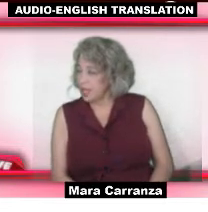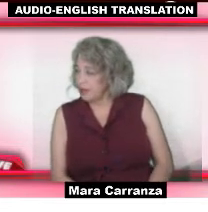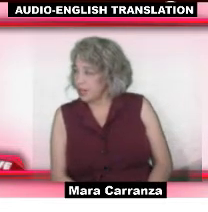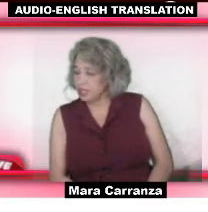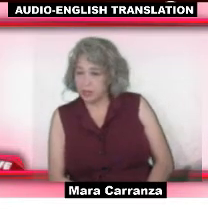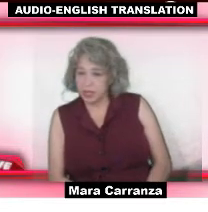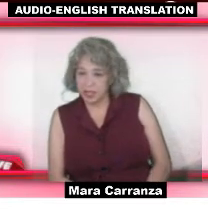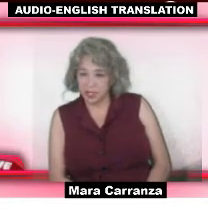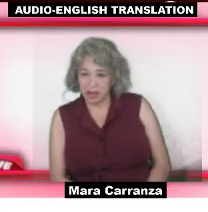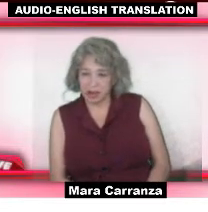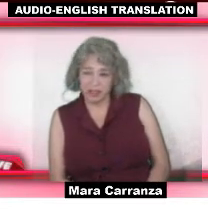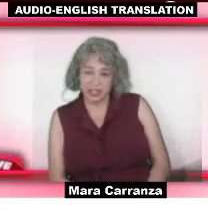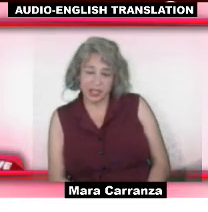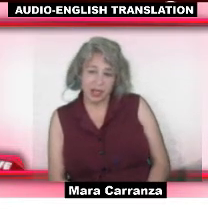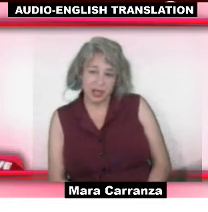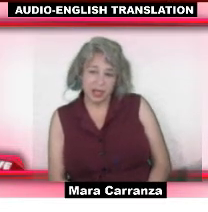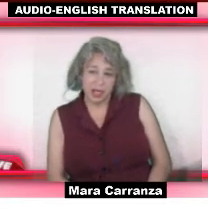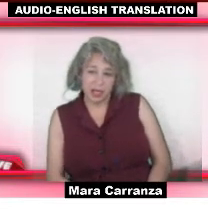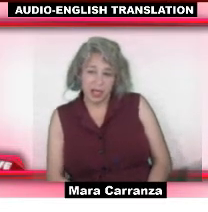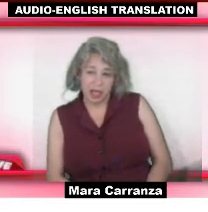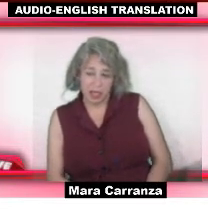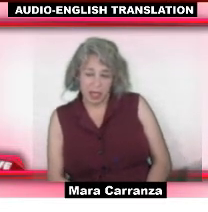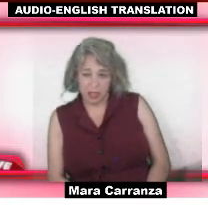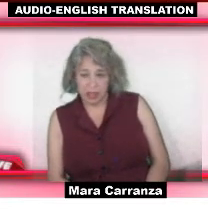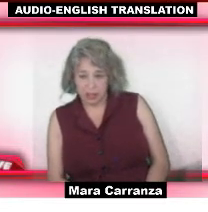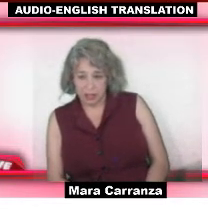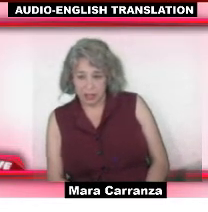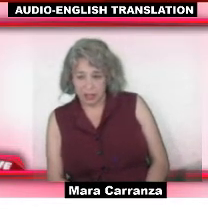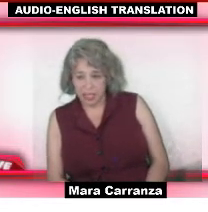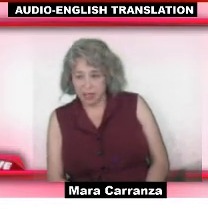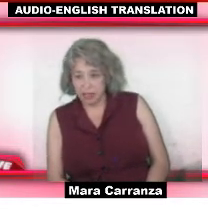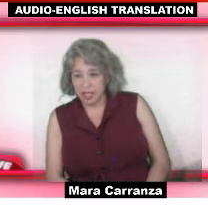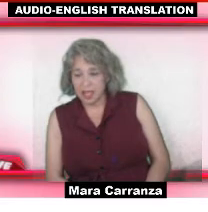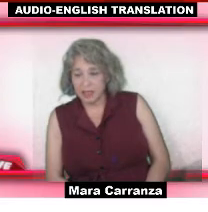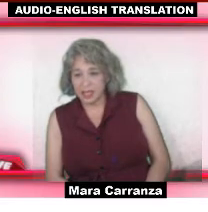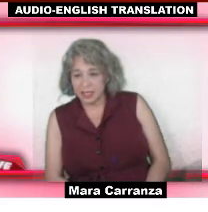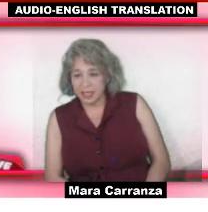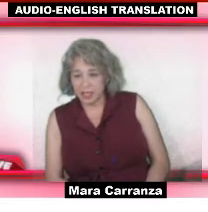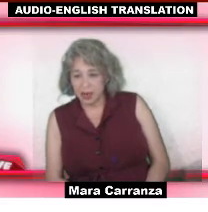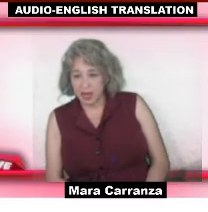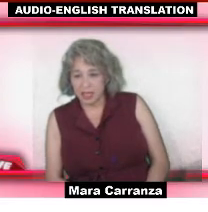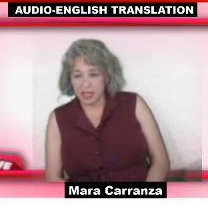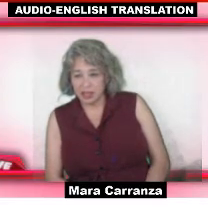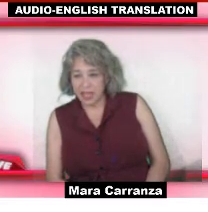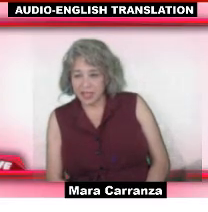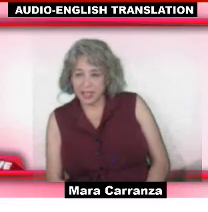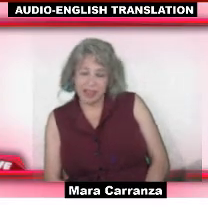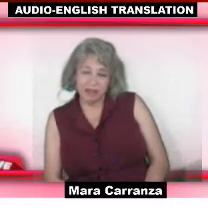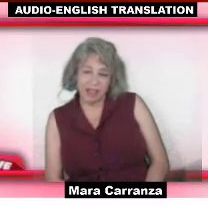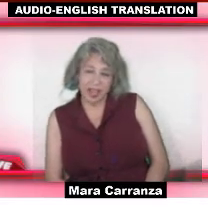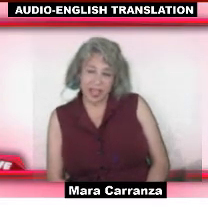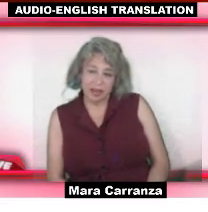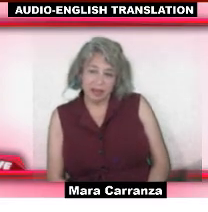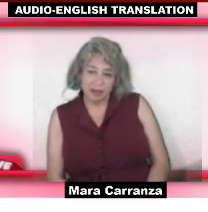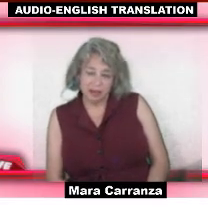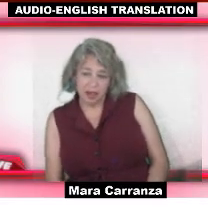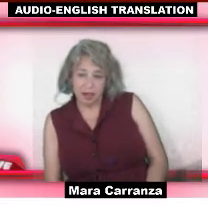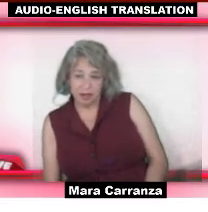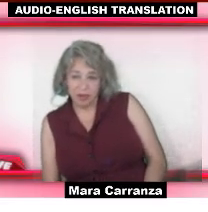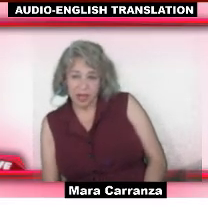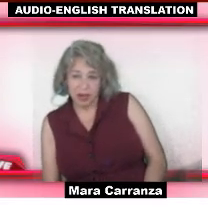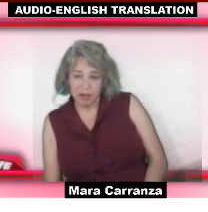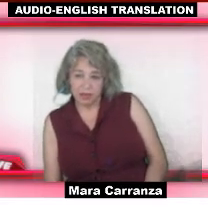aranceles al acero y al aluminio. Una total locura, porque no puede existir un tratado libre comercio. ¿Cómo le llamas algo tratado libre